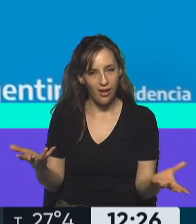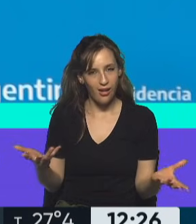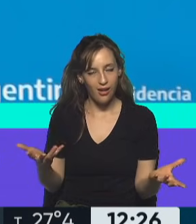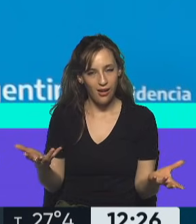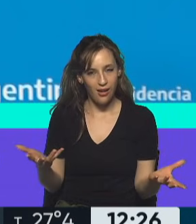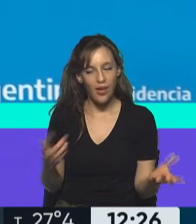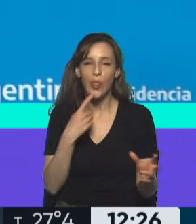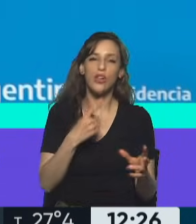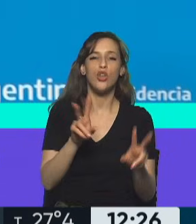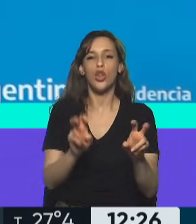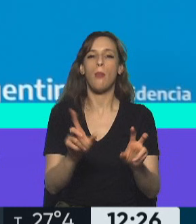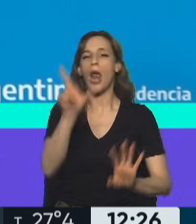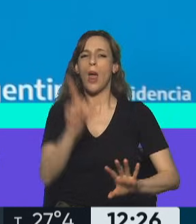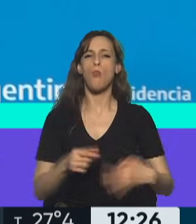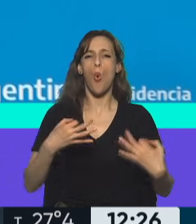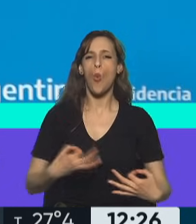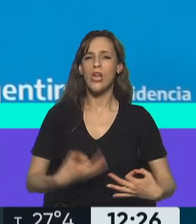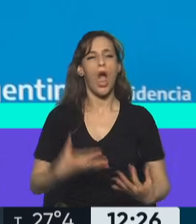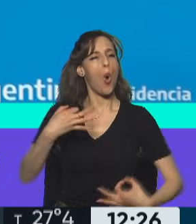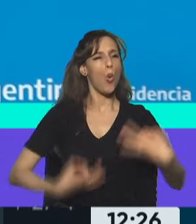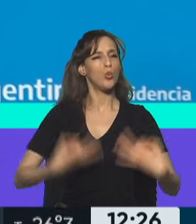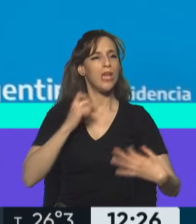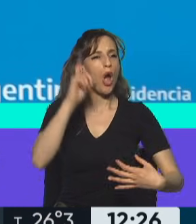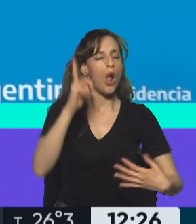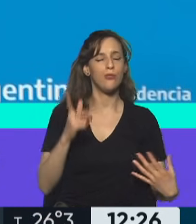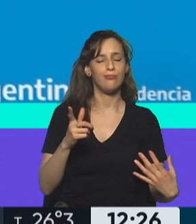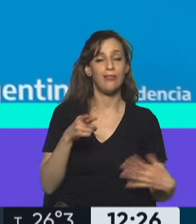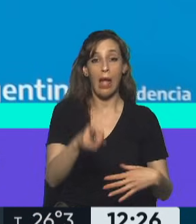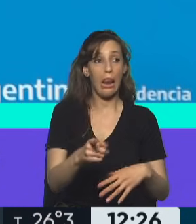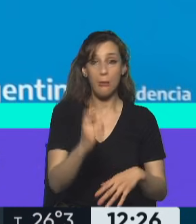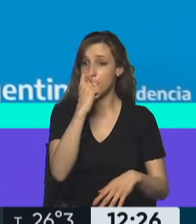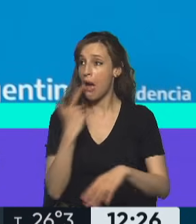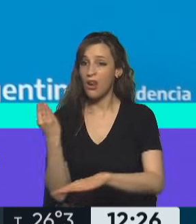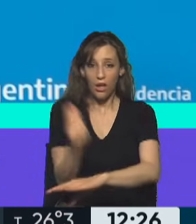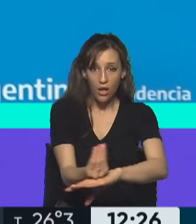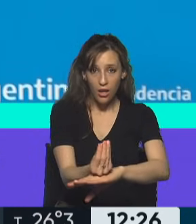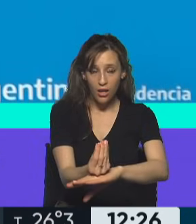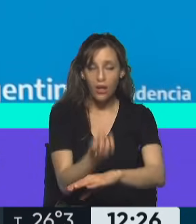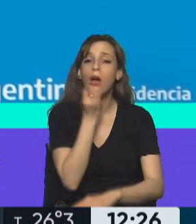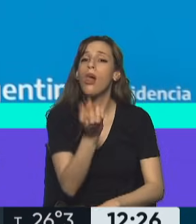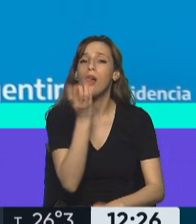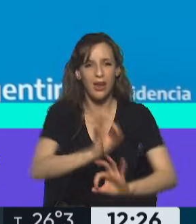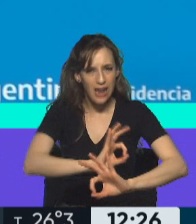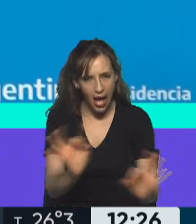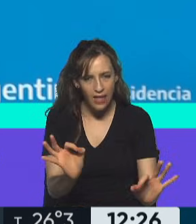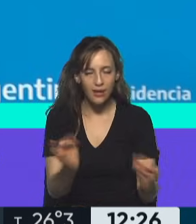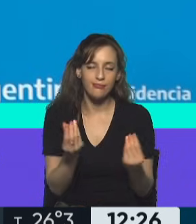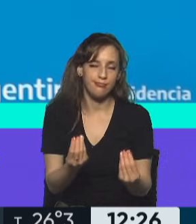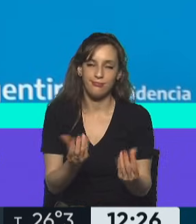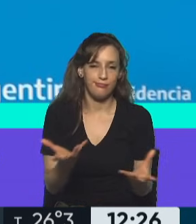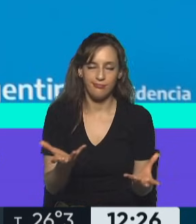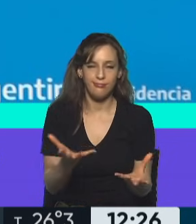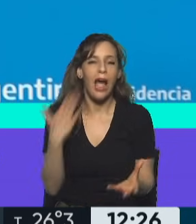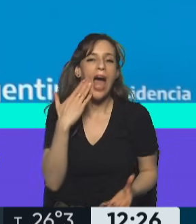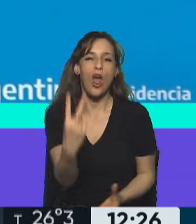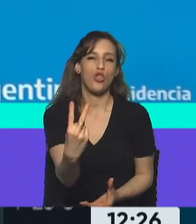hablando de justicia cuando el líder de esa fuerza política ni siquiera se presenta. No es una novedad que Mauricio Macri ha sido investigado, ha sido